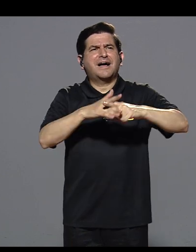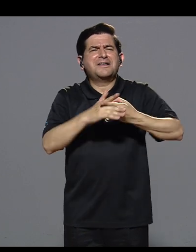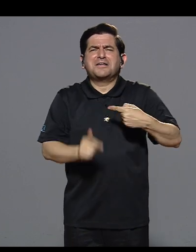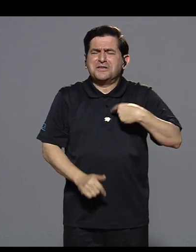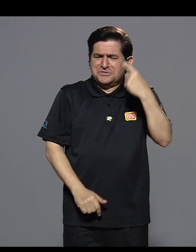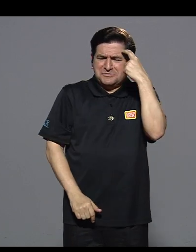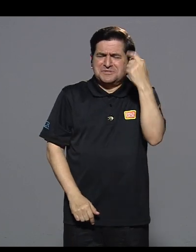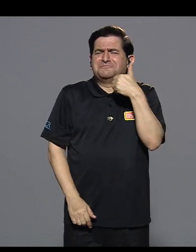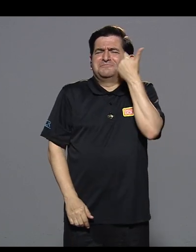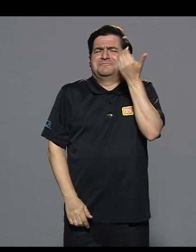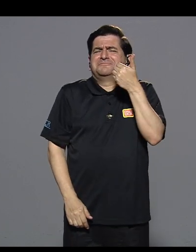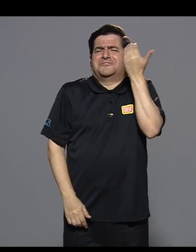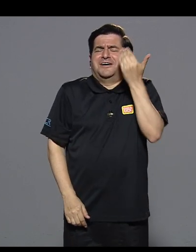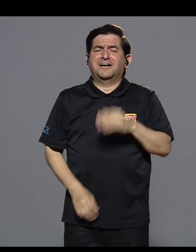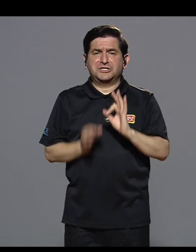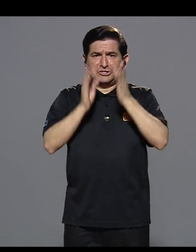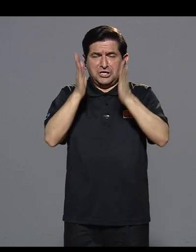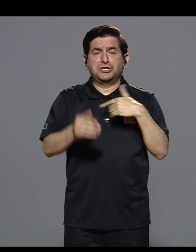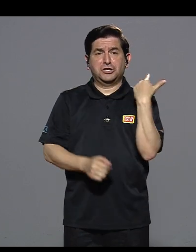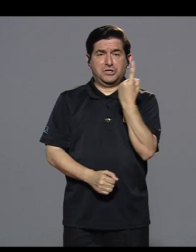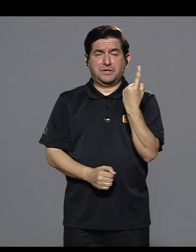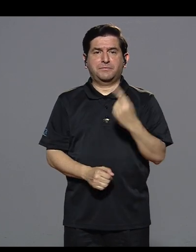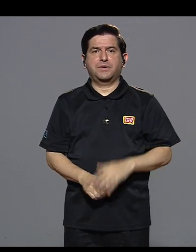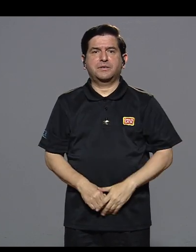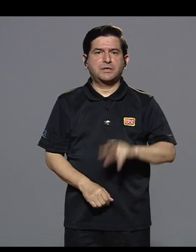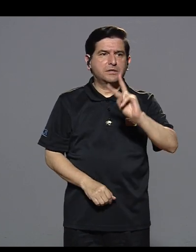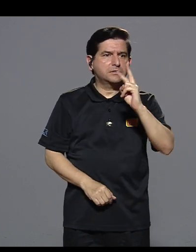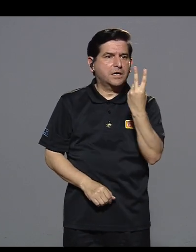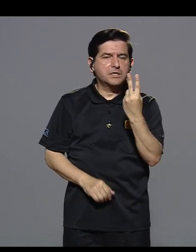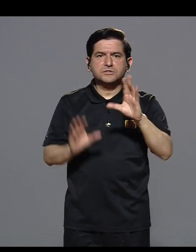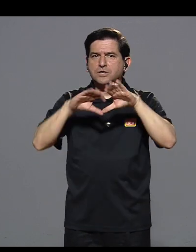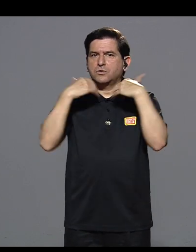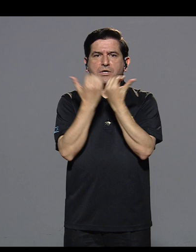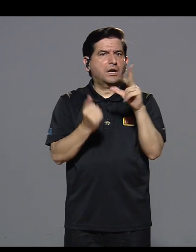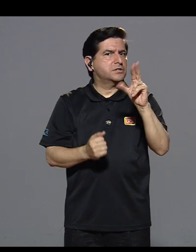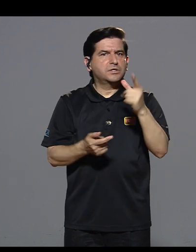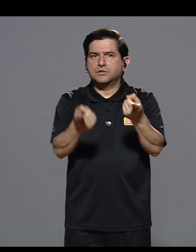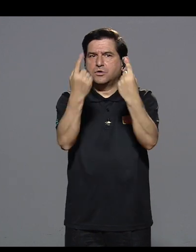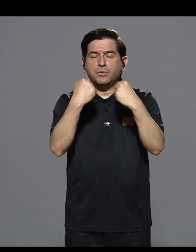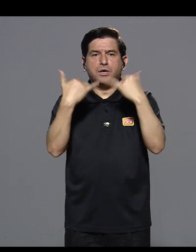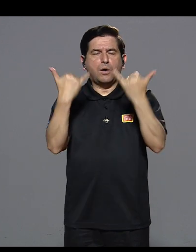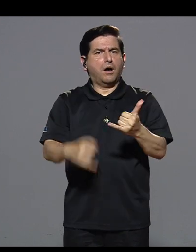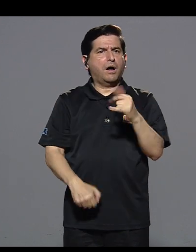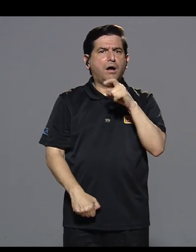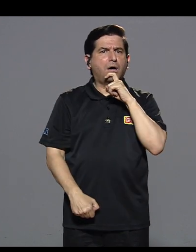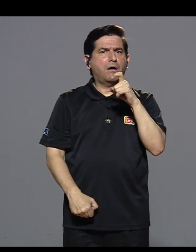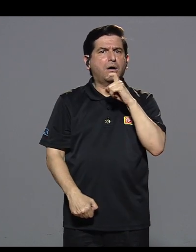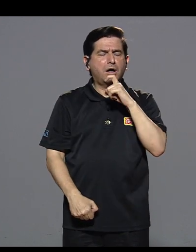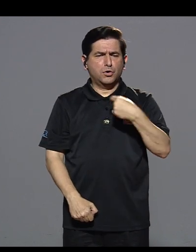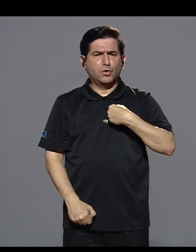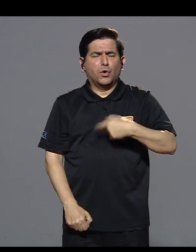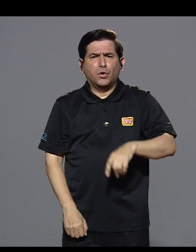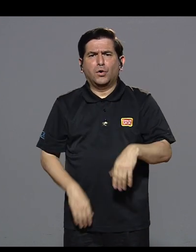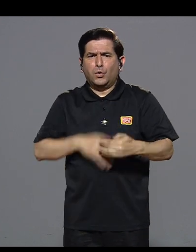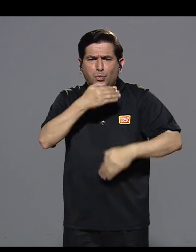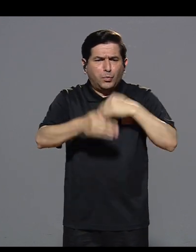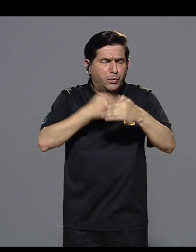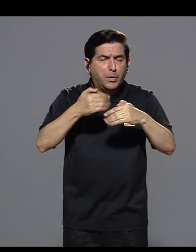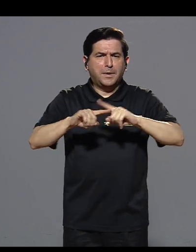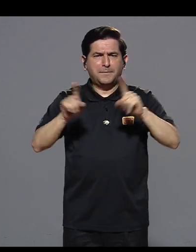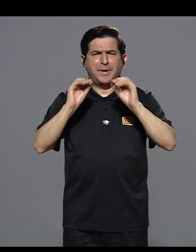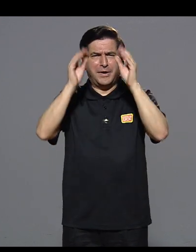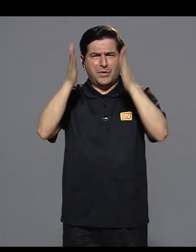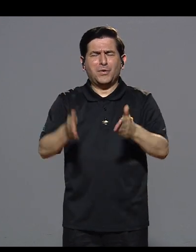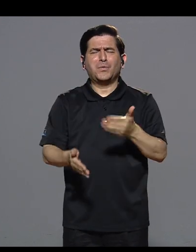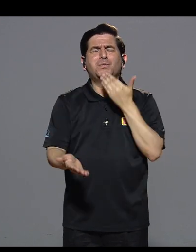Al principio pensé que iba a ser fácil porque el intérprete iba a llegar siempre. La segunda clase ya no llegó y yo dije, ya, va a ser difícil y me va a costar un montón.